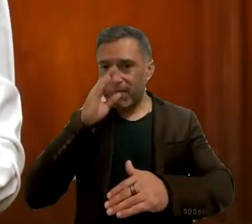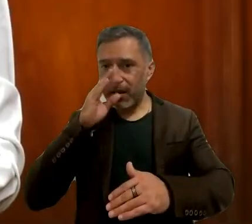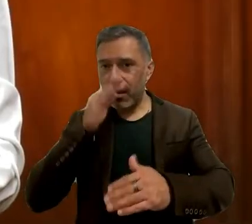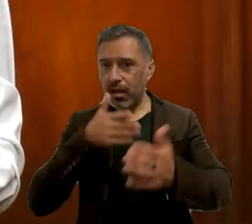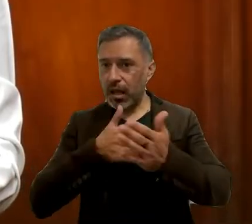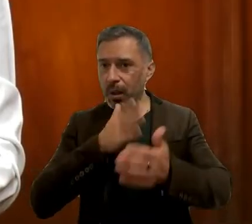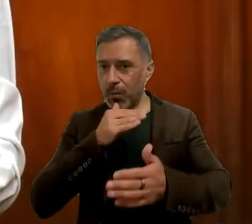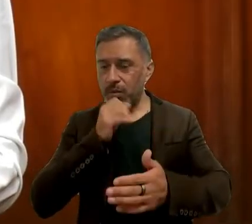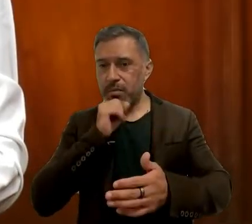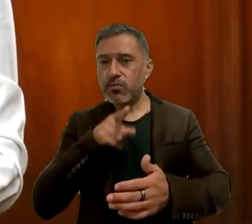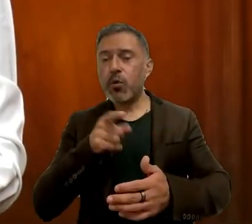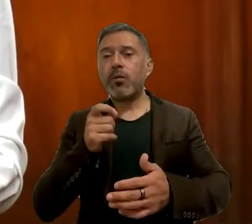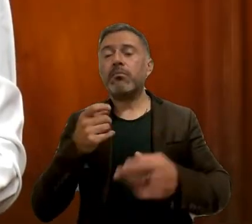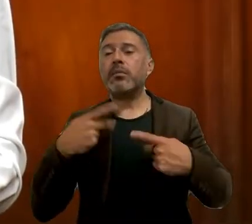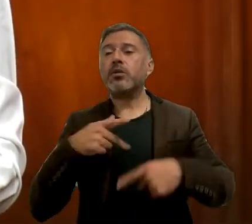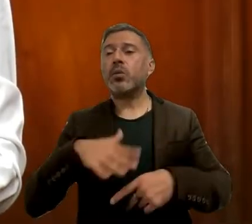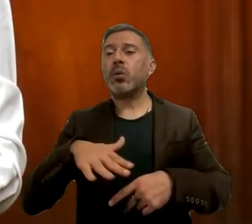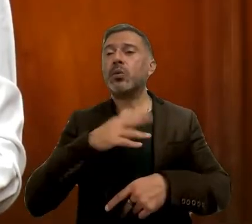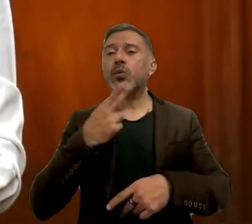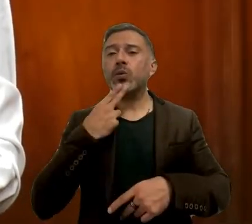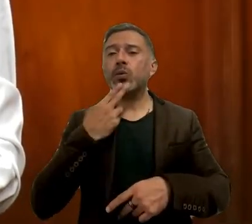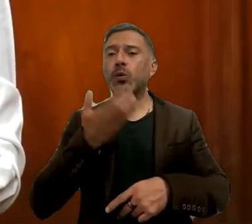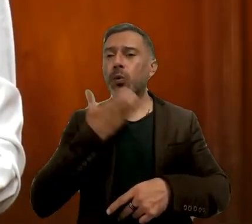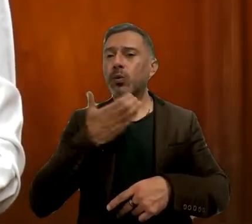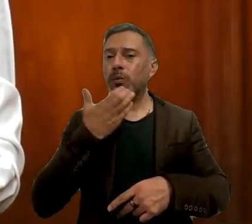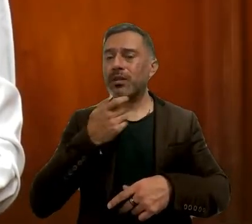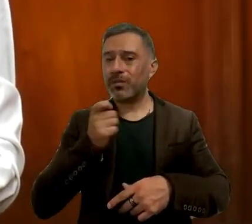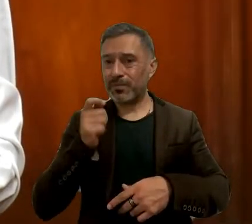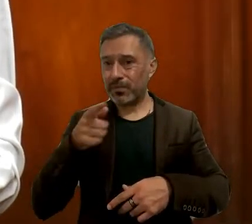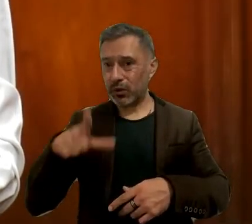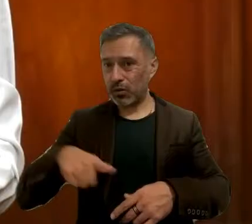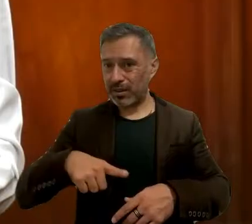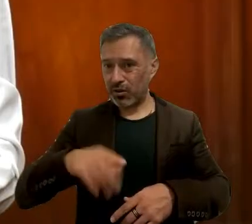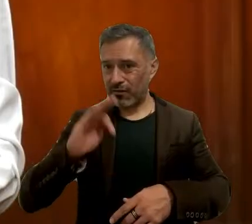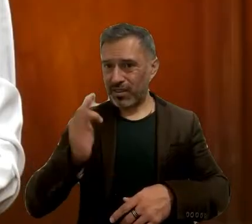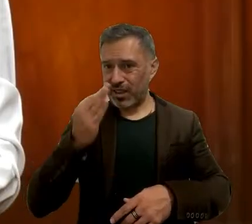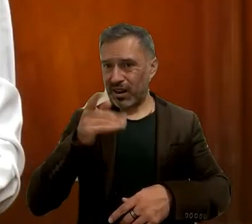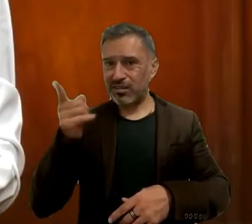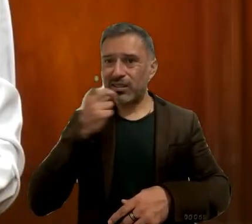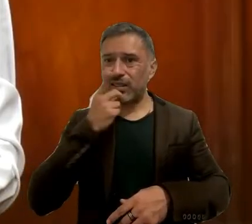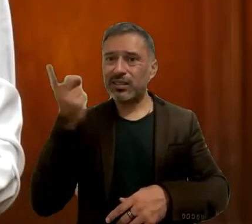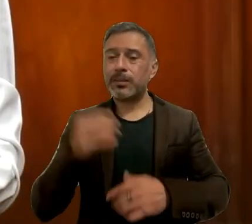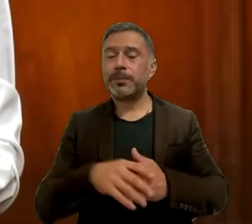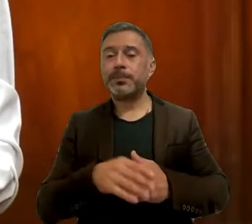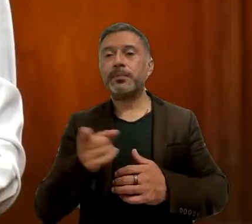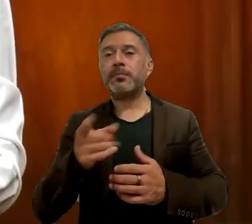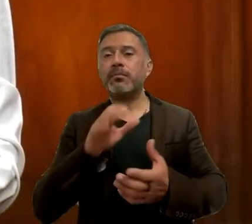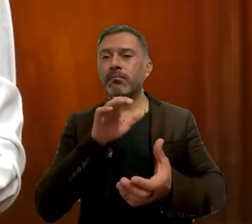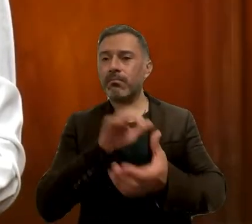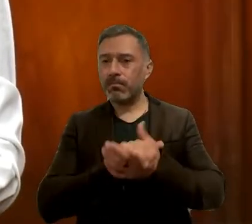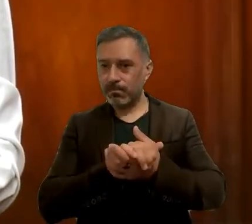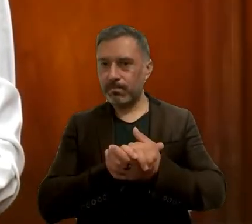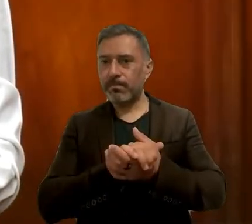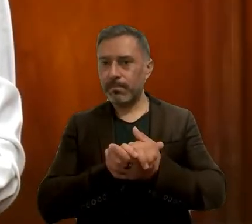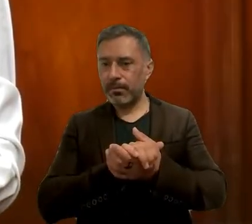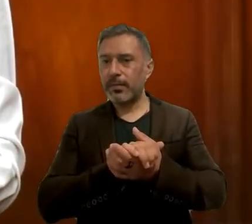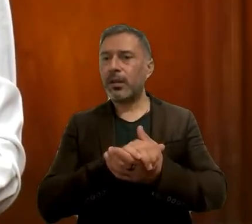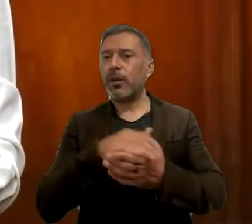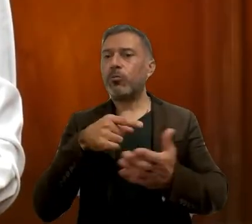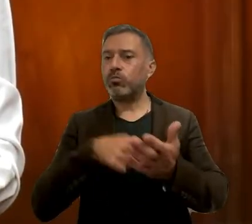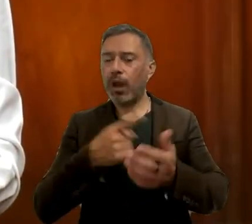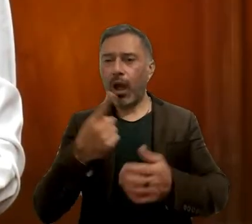usos y costumbres de la población. De esta forma, el gobierno federal señala que este tipo de matrimonios se da con